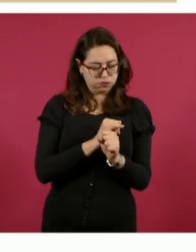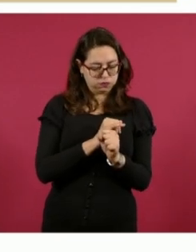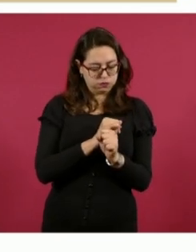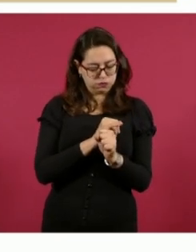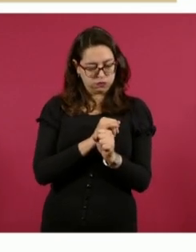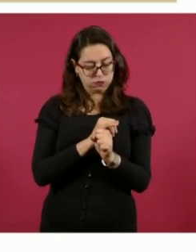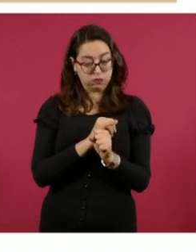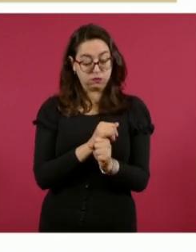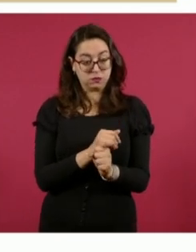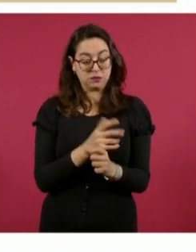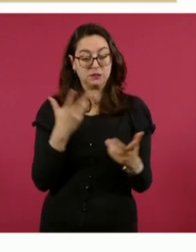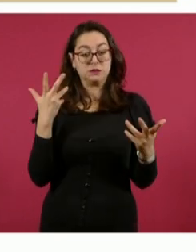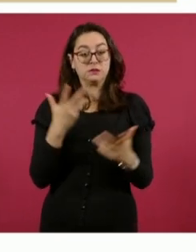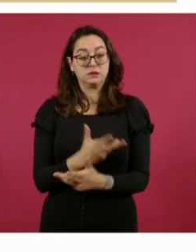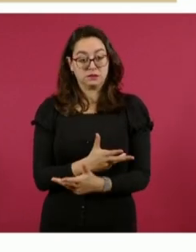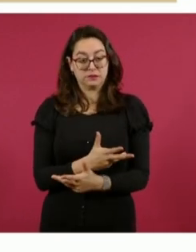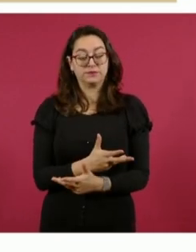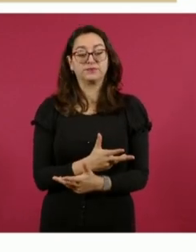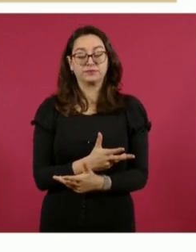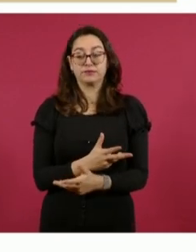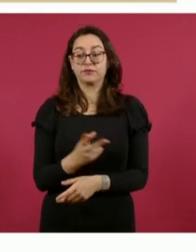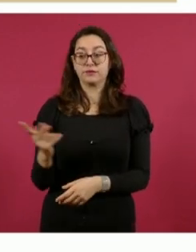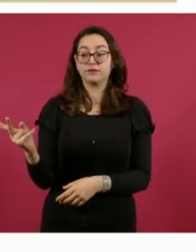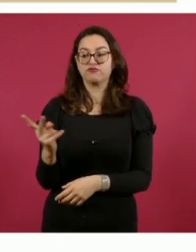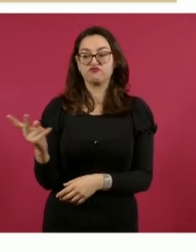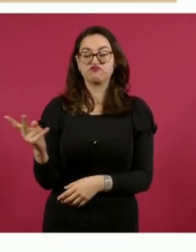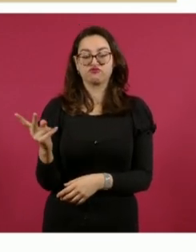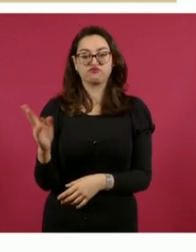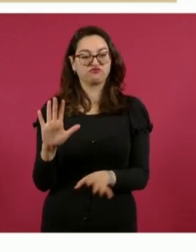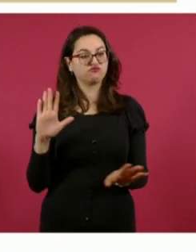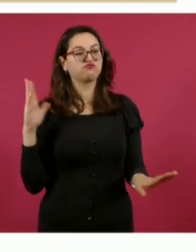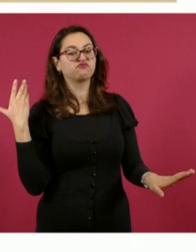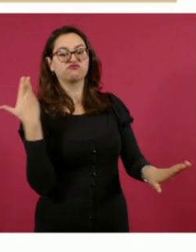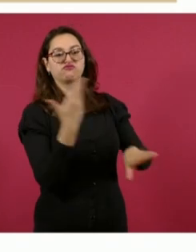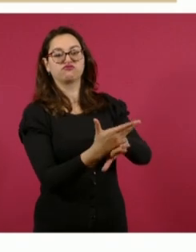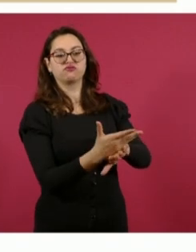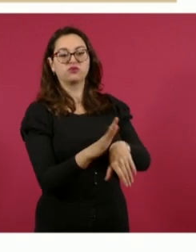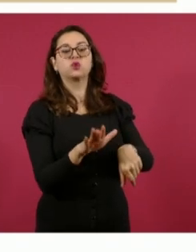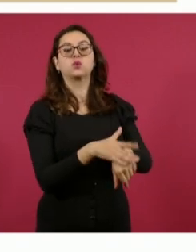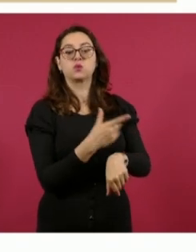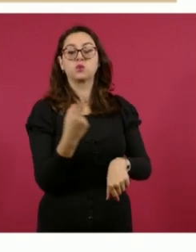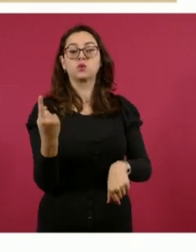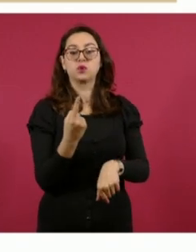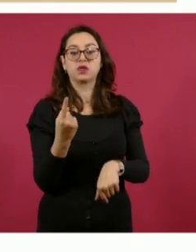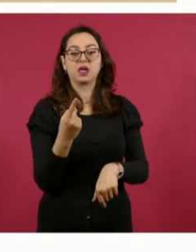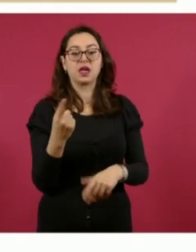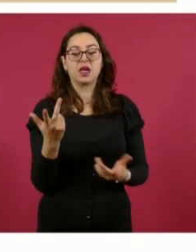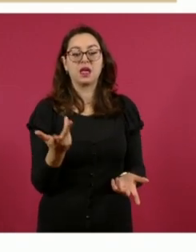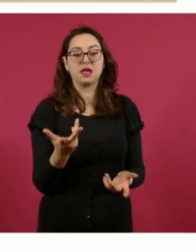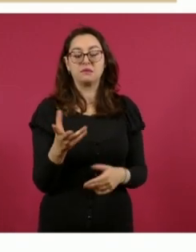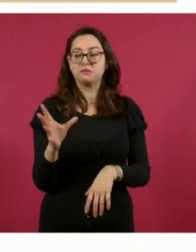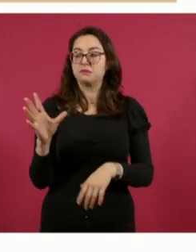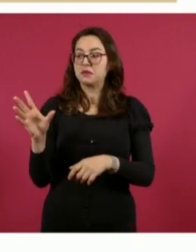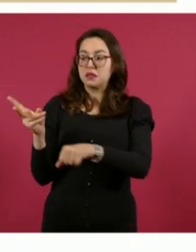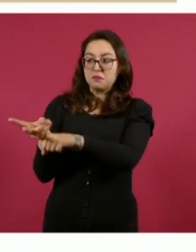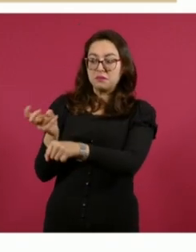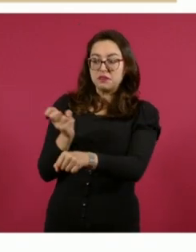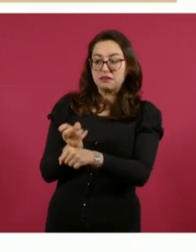es que fue en represalia por habérseles negado el ingreso a esa fiesta. Adelante.